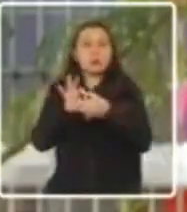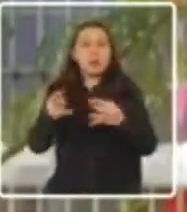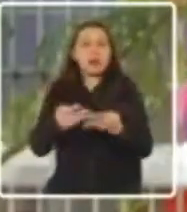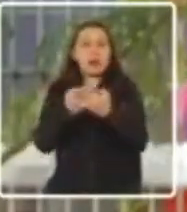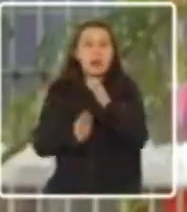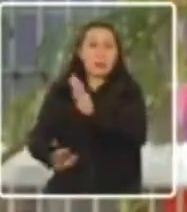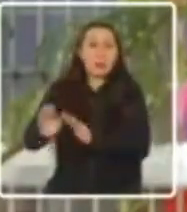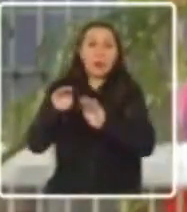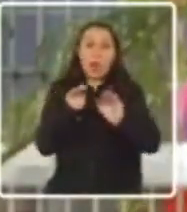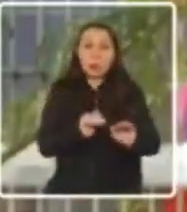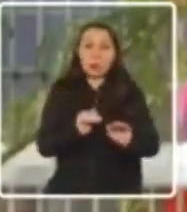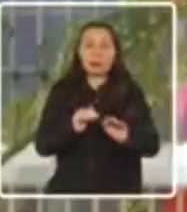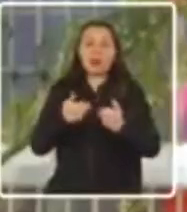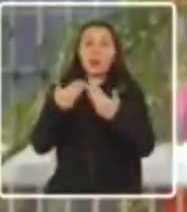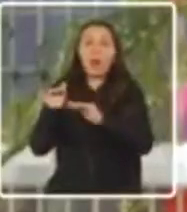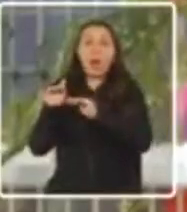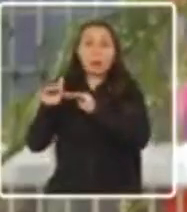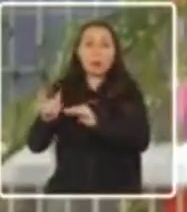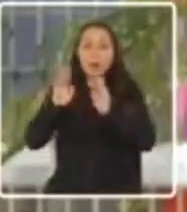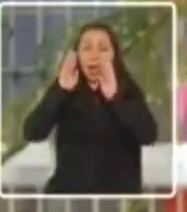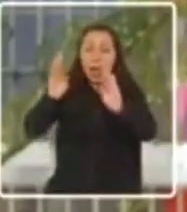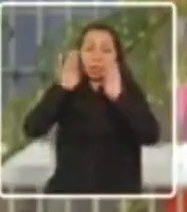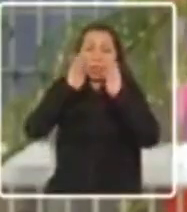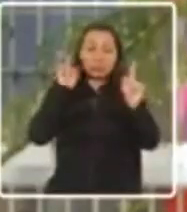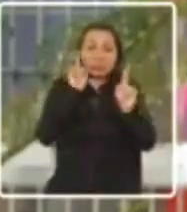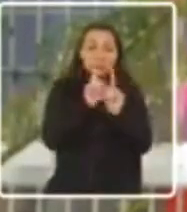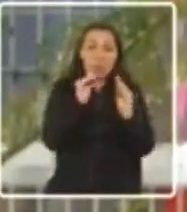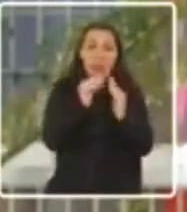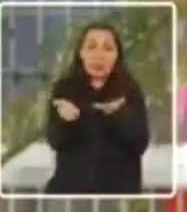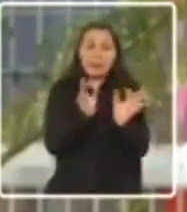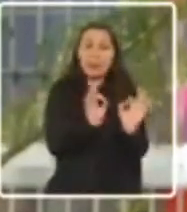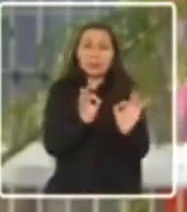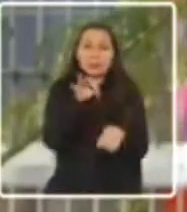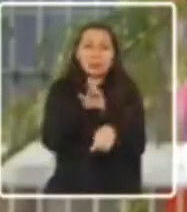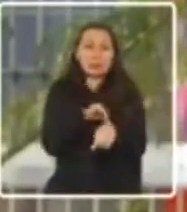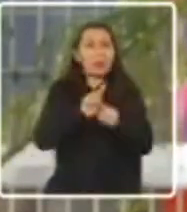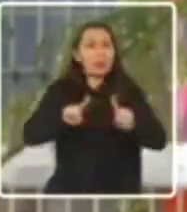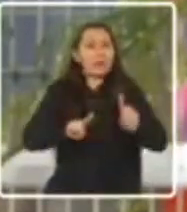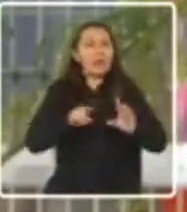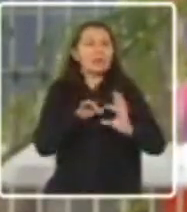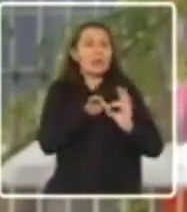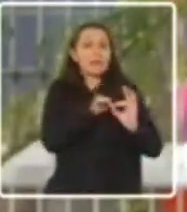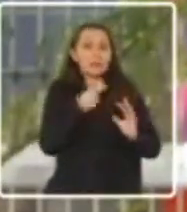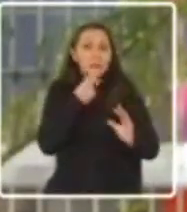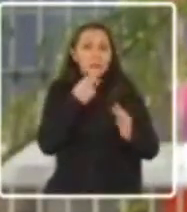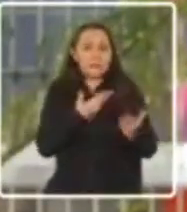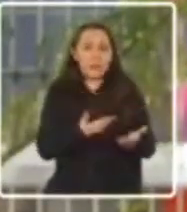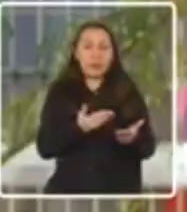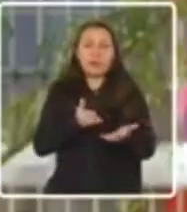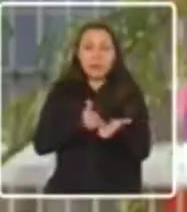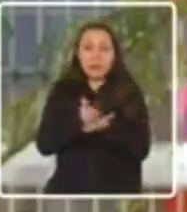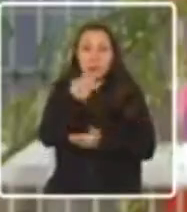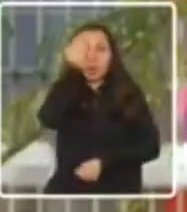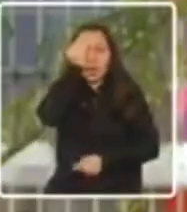apoyos y cuidados, que entrega apoyo, atención domiciliaria y servicios especializados para personas con diverso nivel de dependencia. Y a